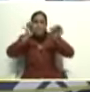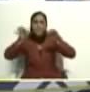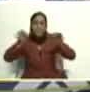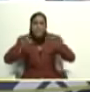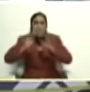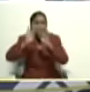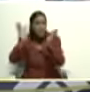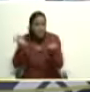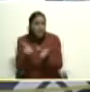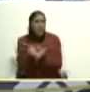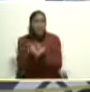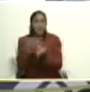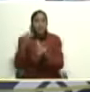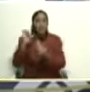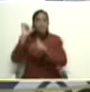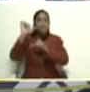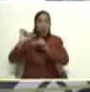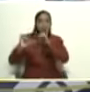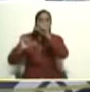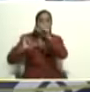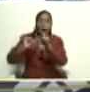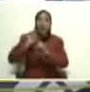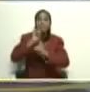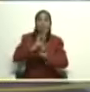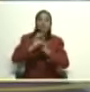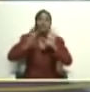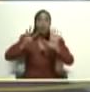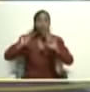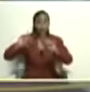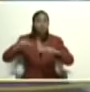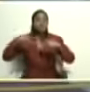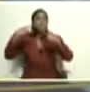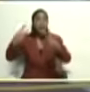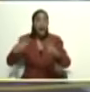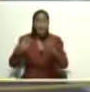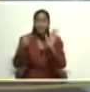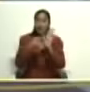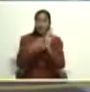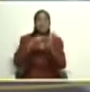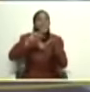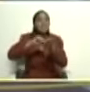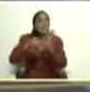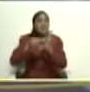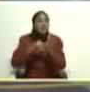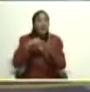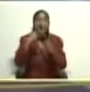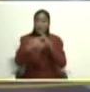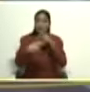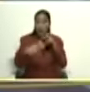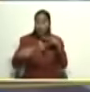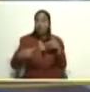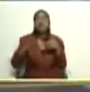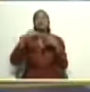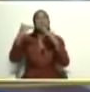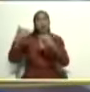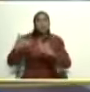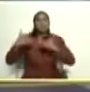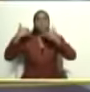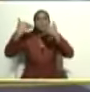durante el siglo XVIII, pero fue la Revolución Francesa la que lo codificó en un nuevo